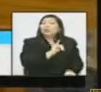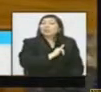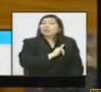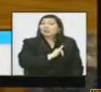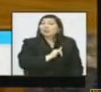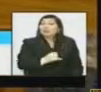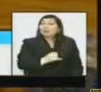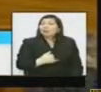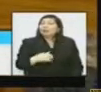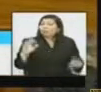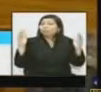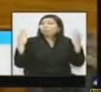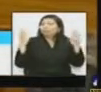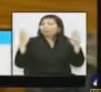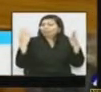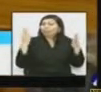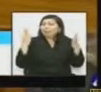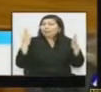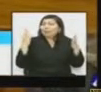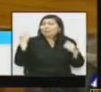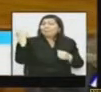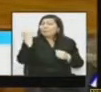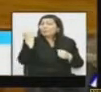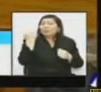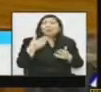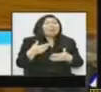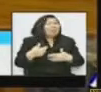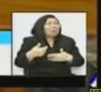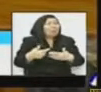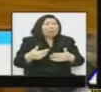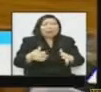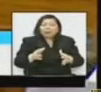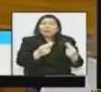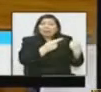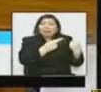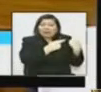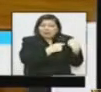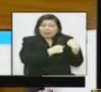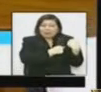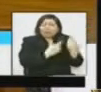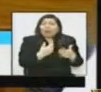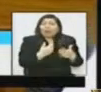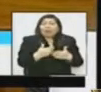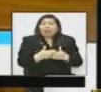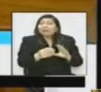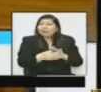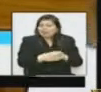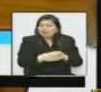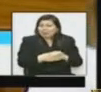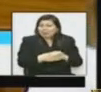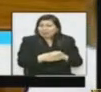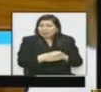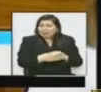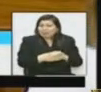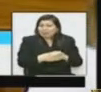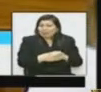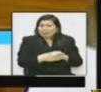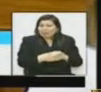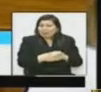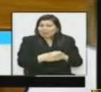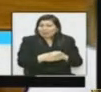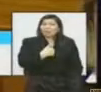treki versan como lo ha estado haciendo presentar las propuestas políticas y quitarle la